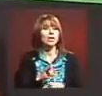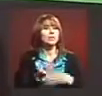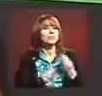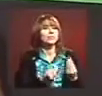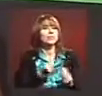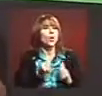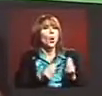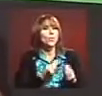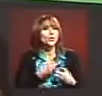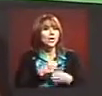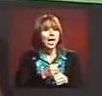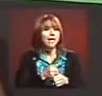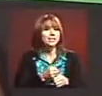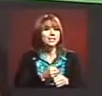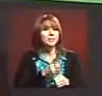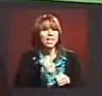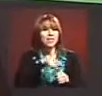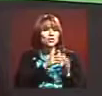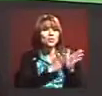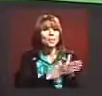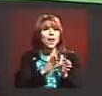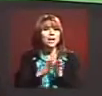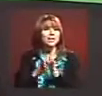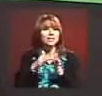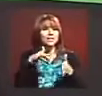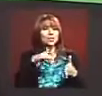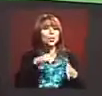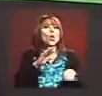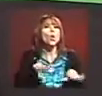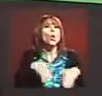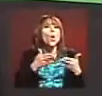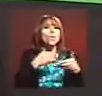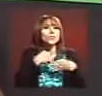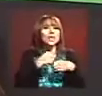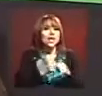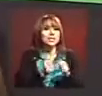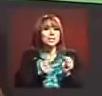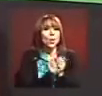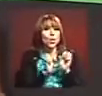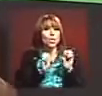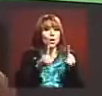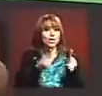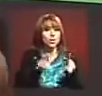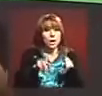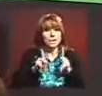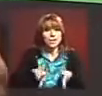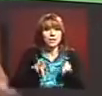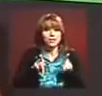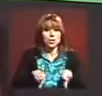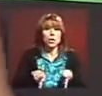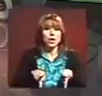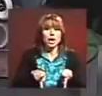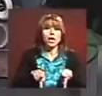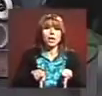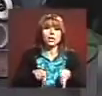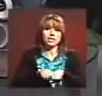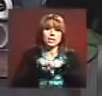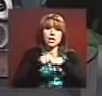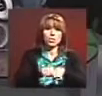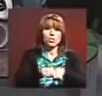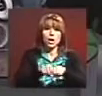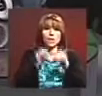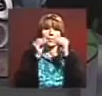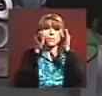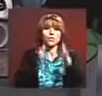¿cómo se hace o cómo se maneja estos planes de estudio en educación? ¿Salen la persona o el educador, educadora con